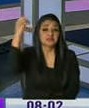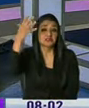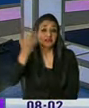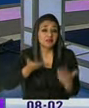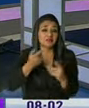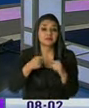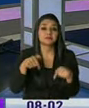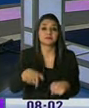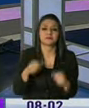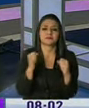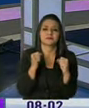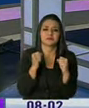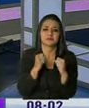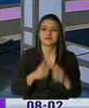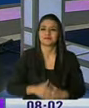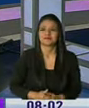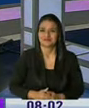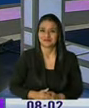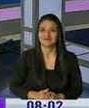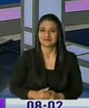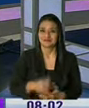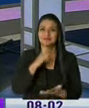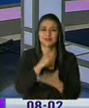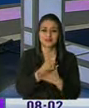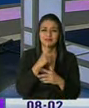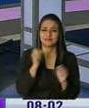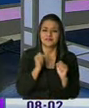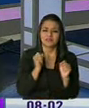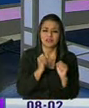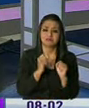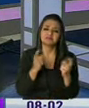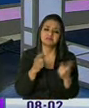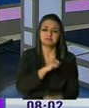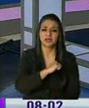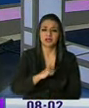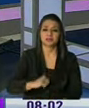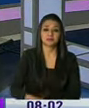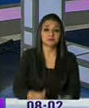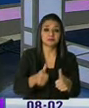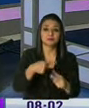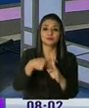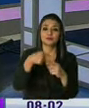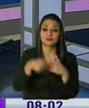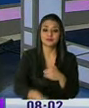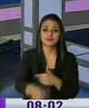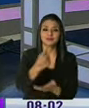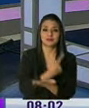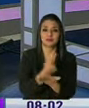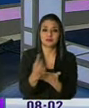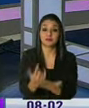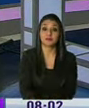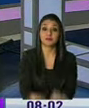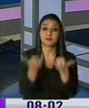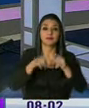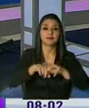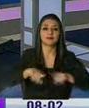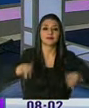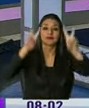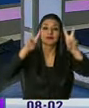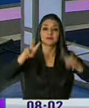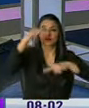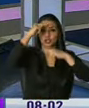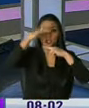todavía hace pacheco. Tenemos, sí. Hay que ponerle actitud a la semana, ¿no? Hay que ponerle buenas ganas, hoy hay mucho para compartir